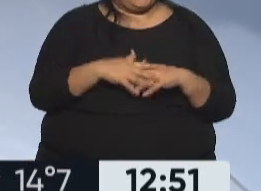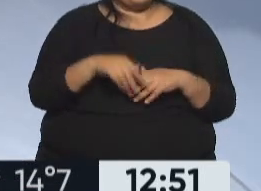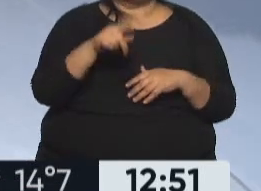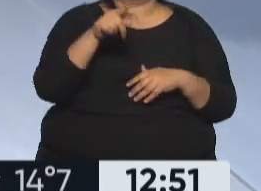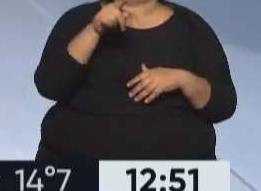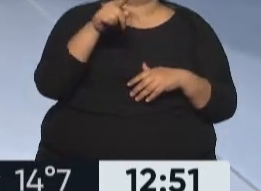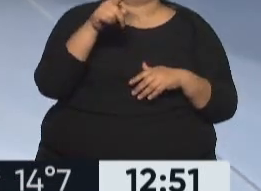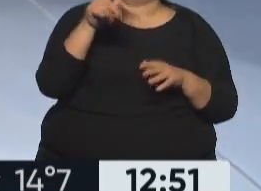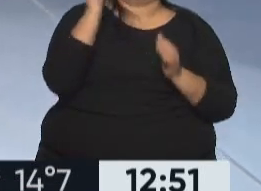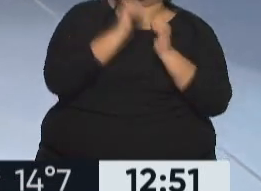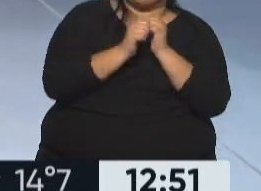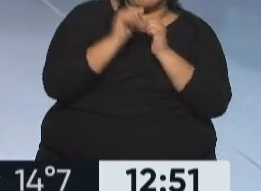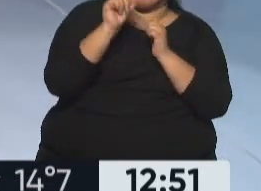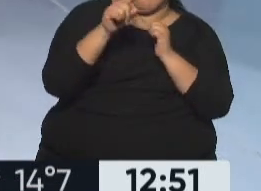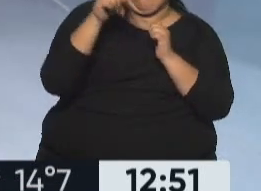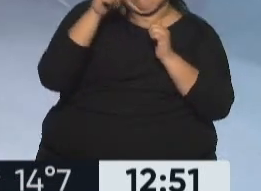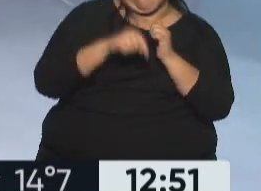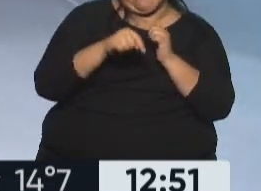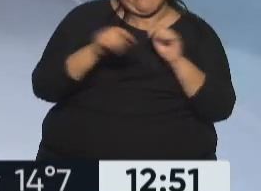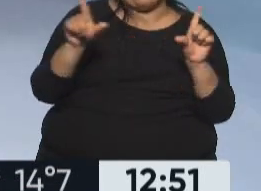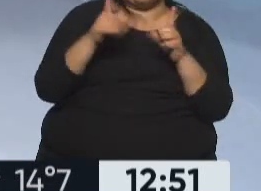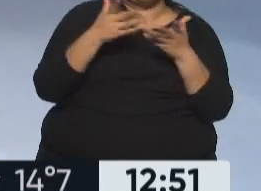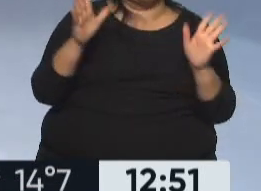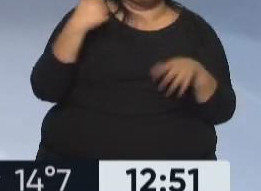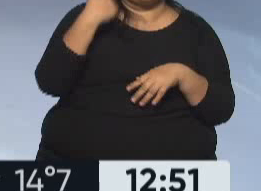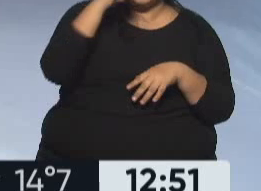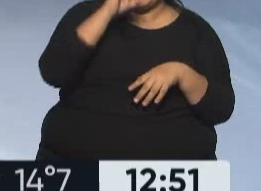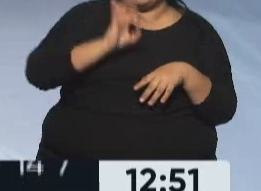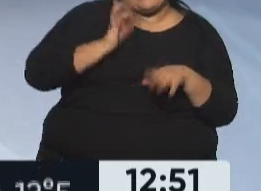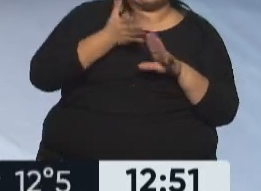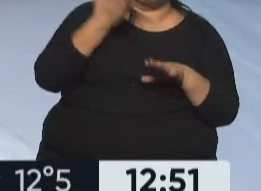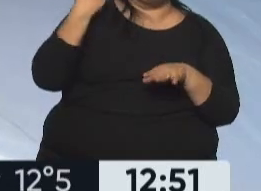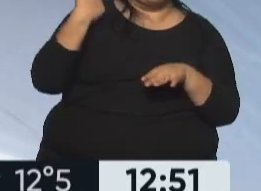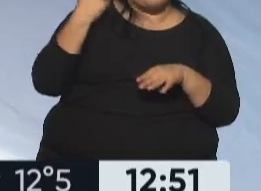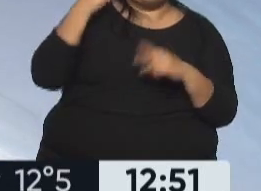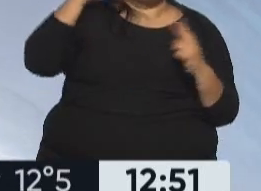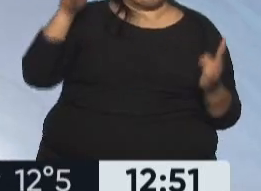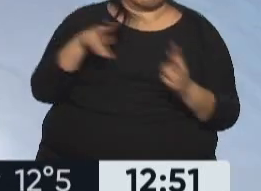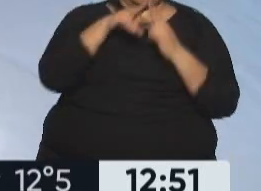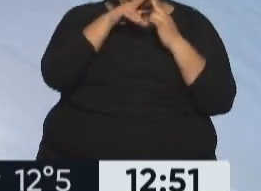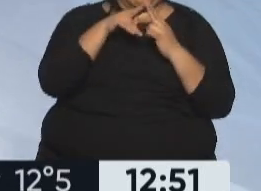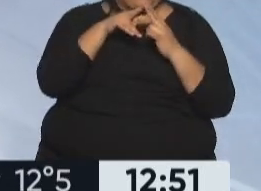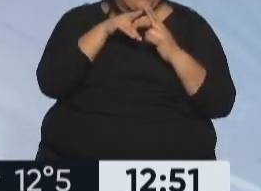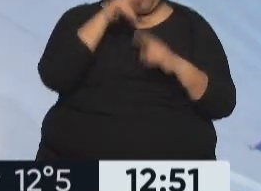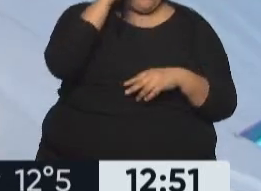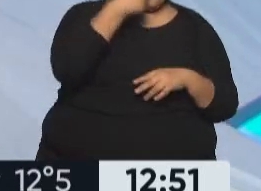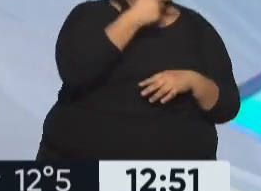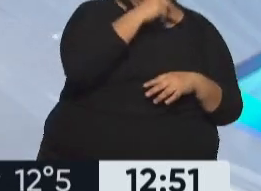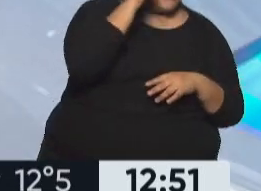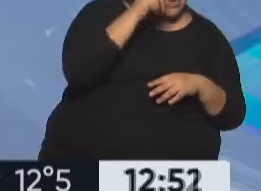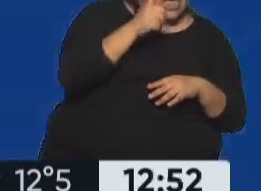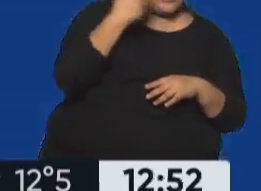Nuestro archivo histórico, aquí lo que sucedía hace 7 años justamente con el reencuentro entre Estela y su